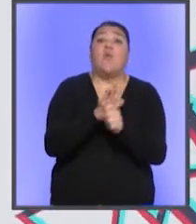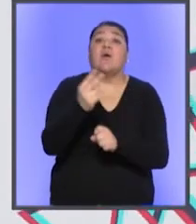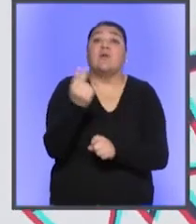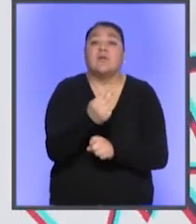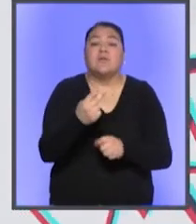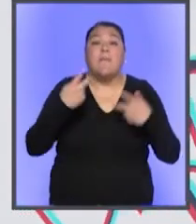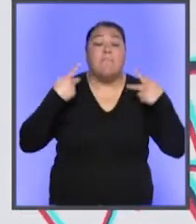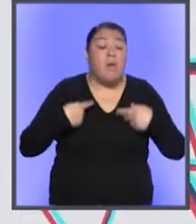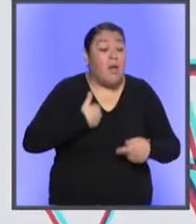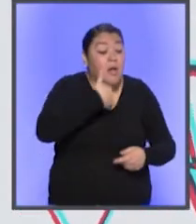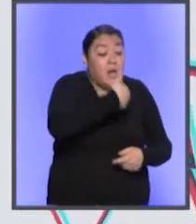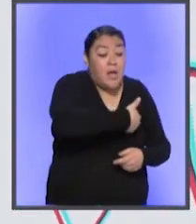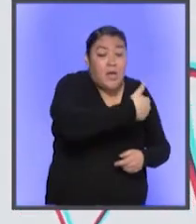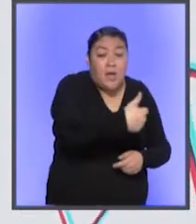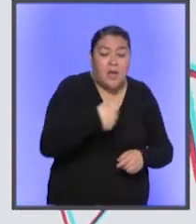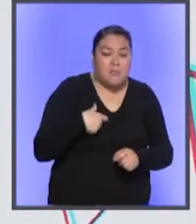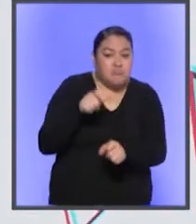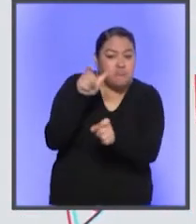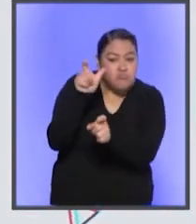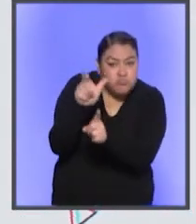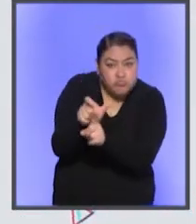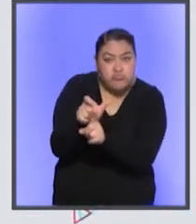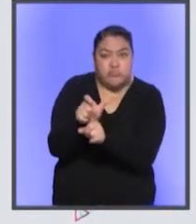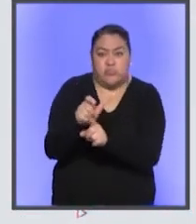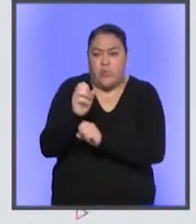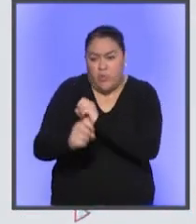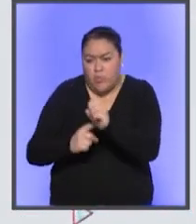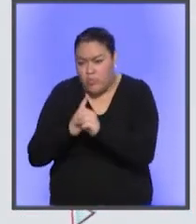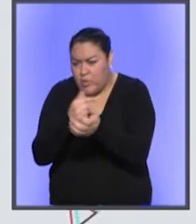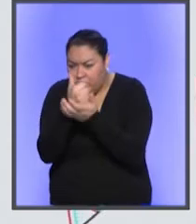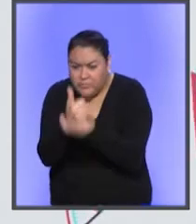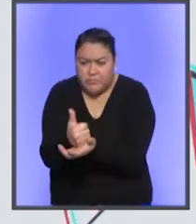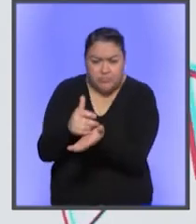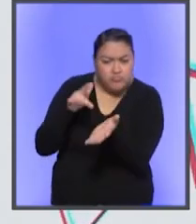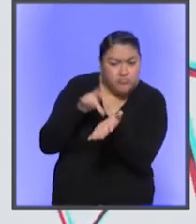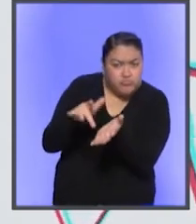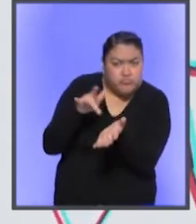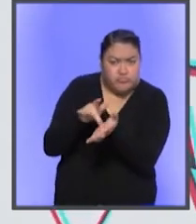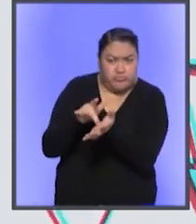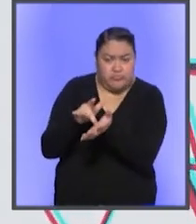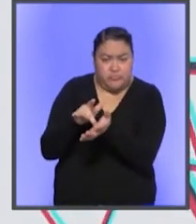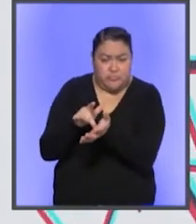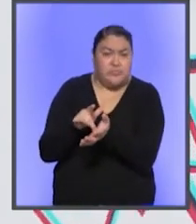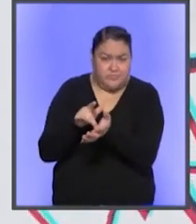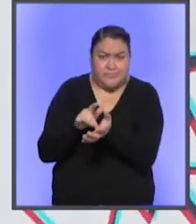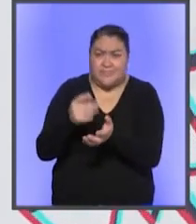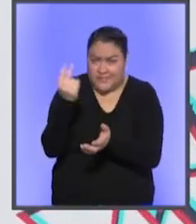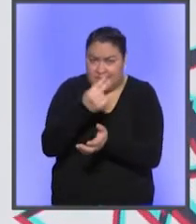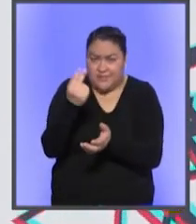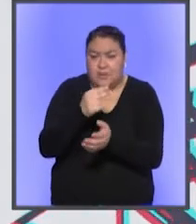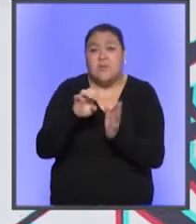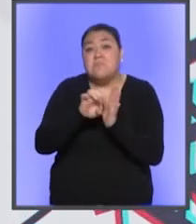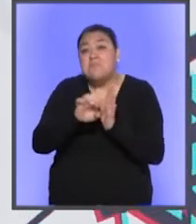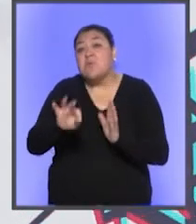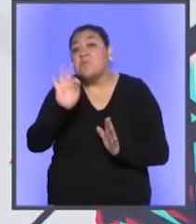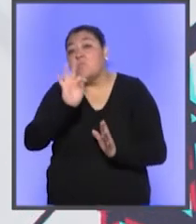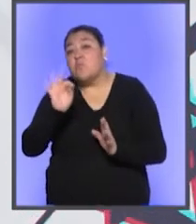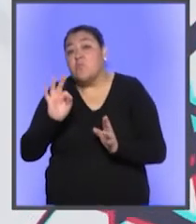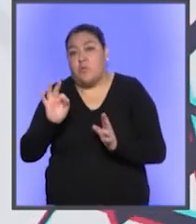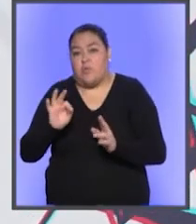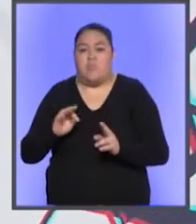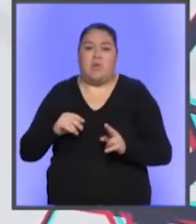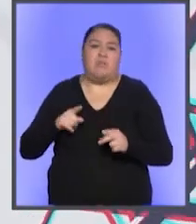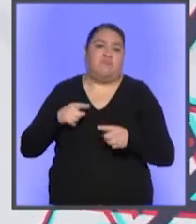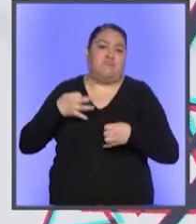que todos garanticemos que todos generemos las oportunidades ya sea a nivel a través